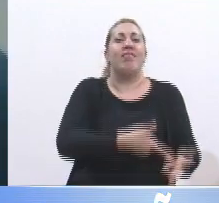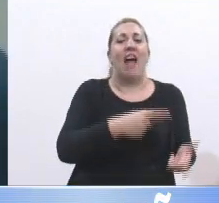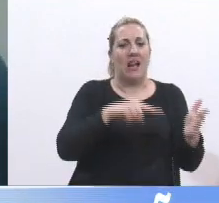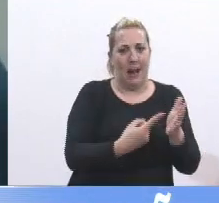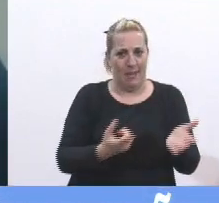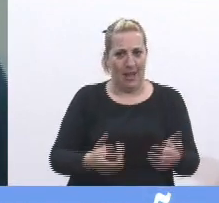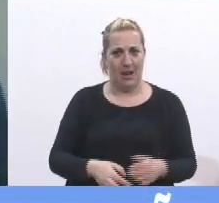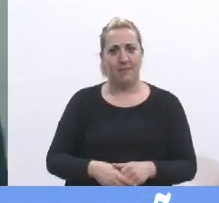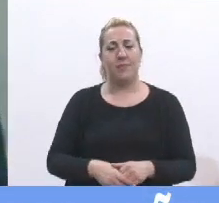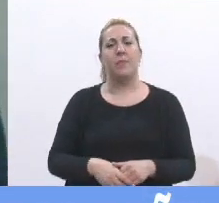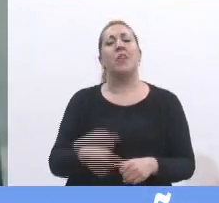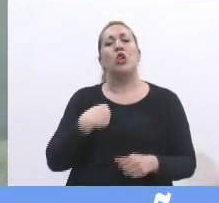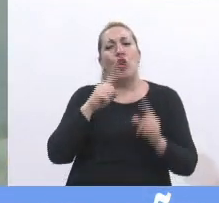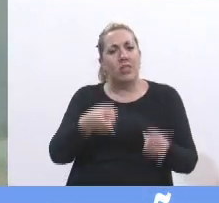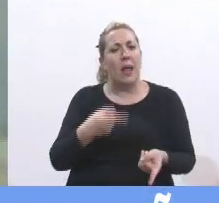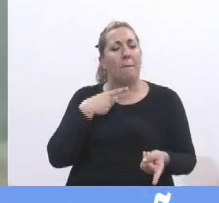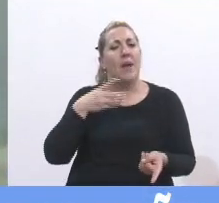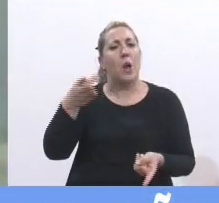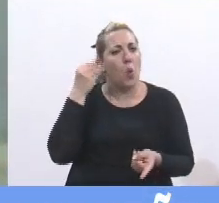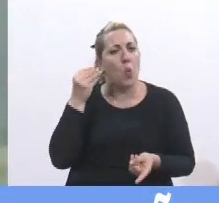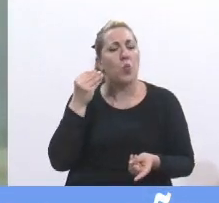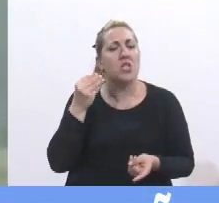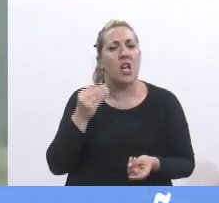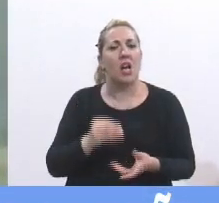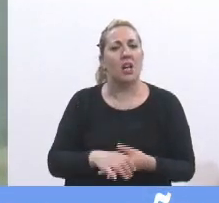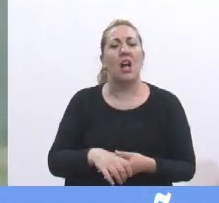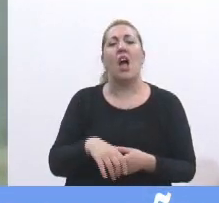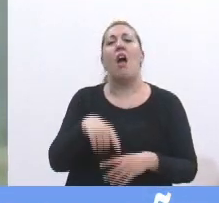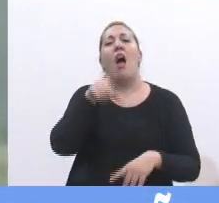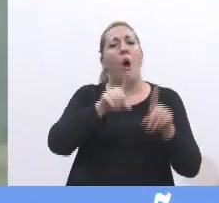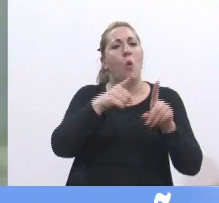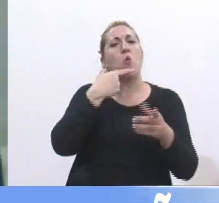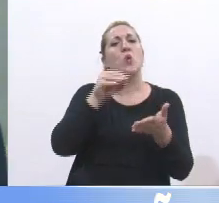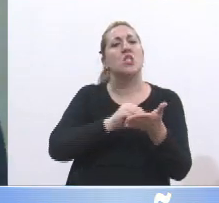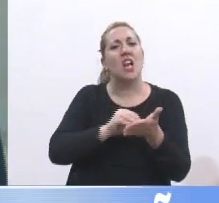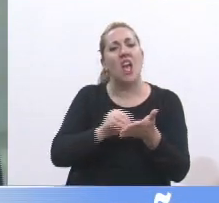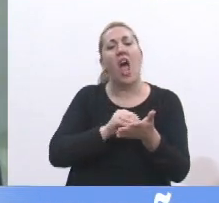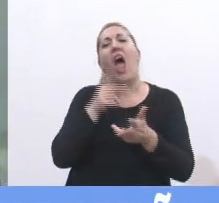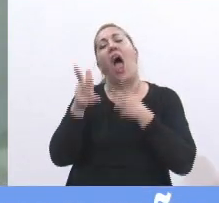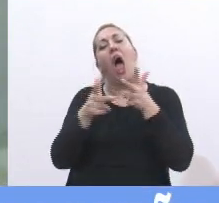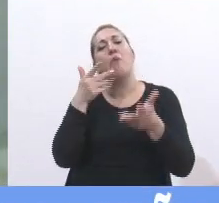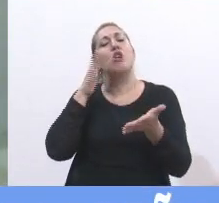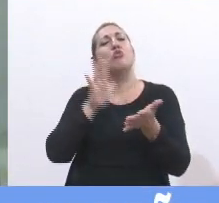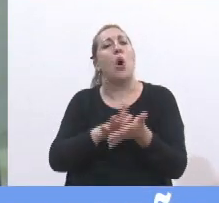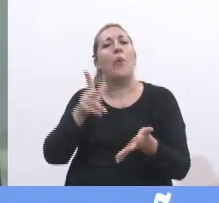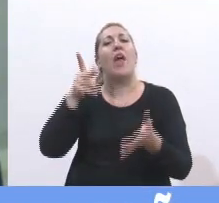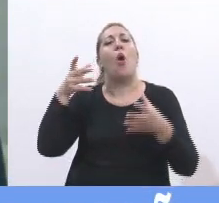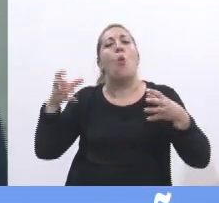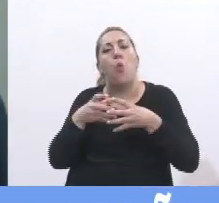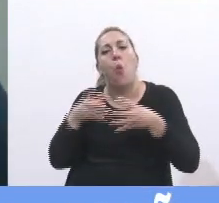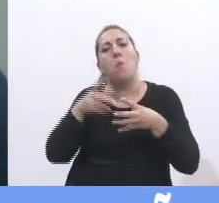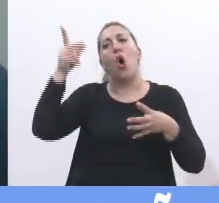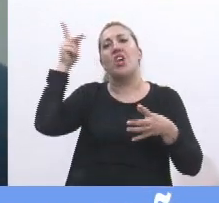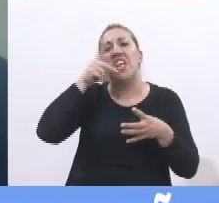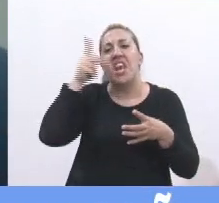Mire, presidente, también he escuchado a senadores que hablaban del kirchnerismo